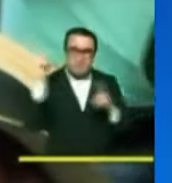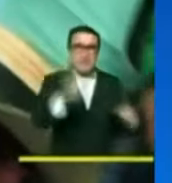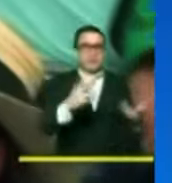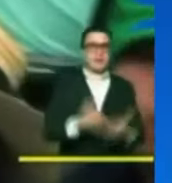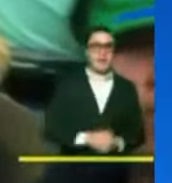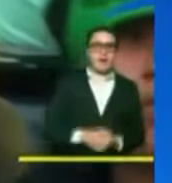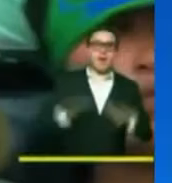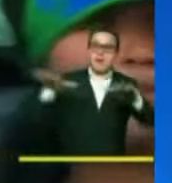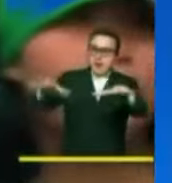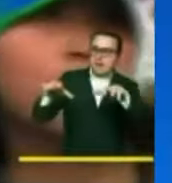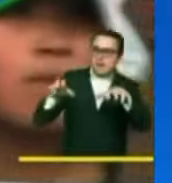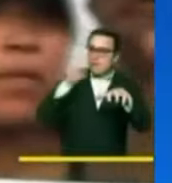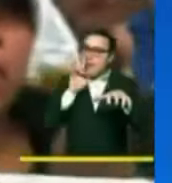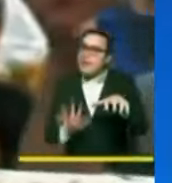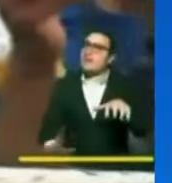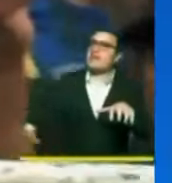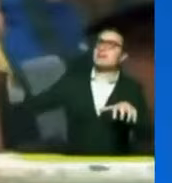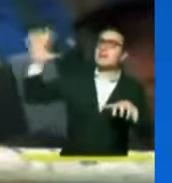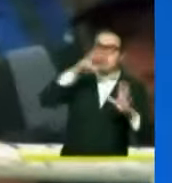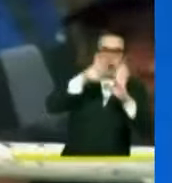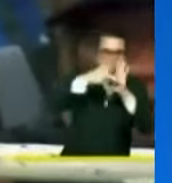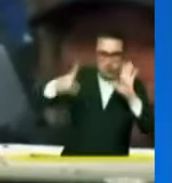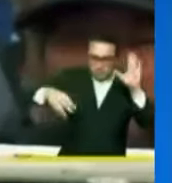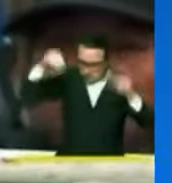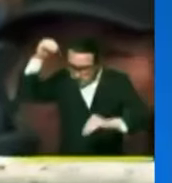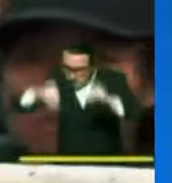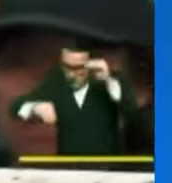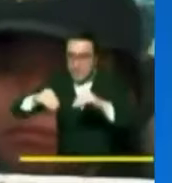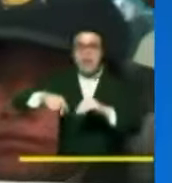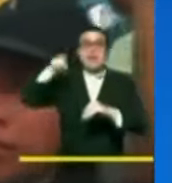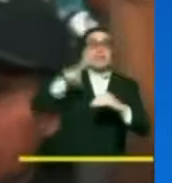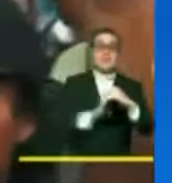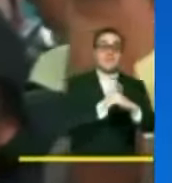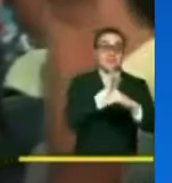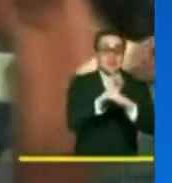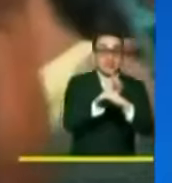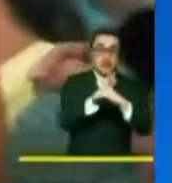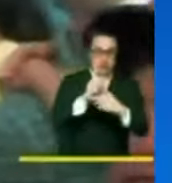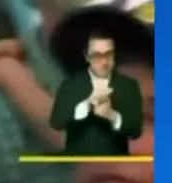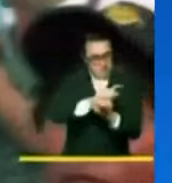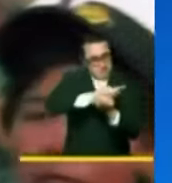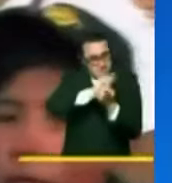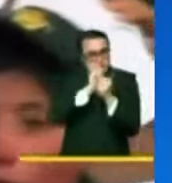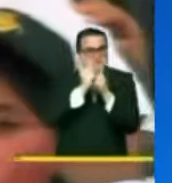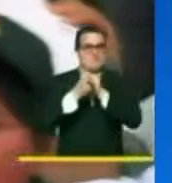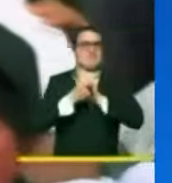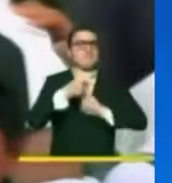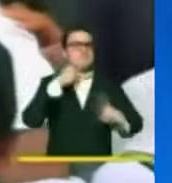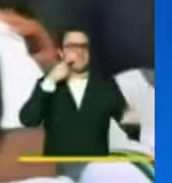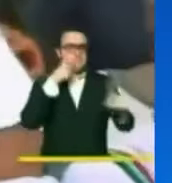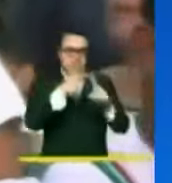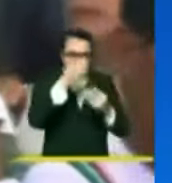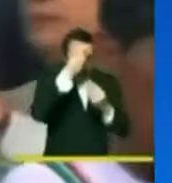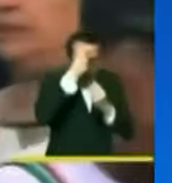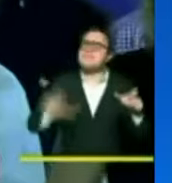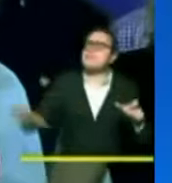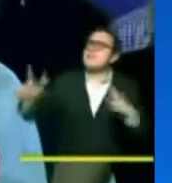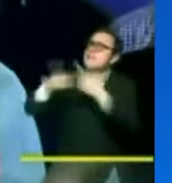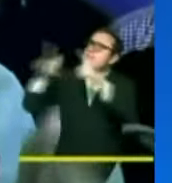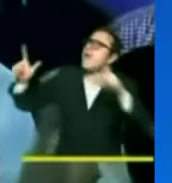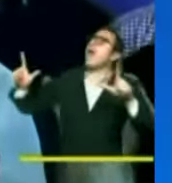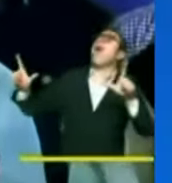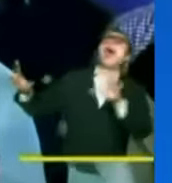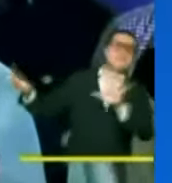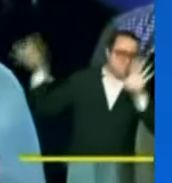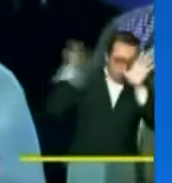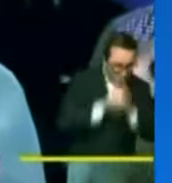nacional que yo personalmente no había profundidad y después sostiene que en el congreso con sus con sus